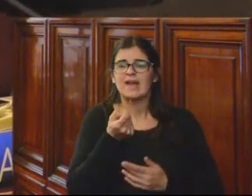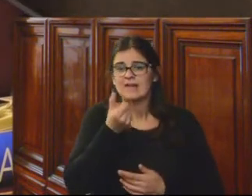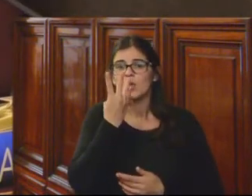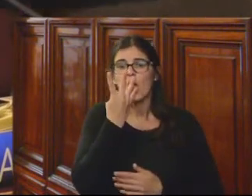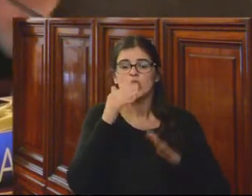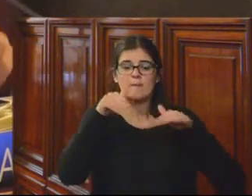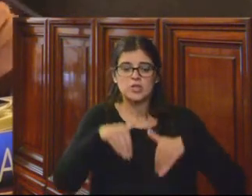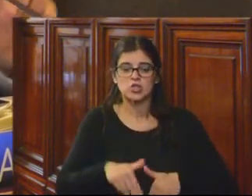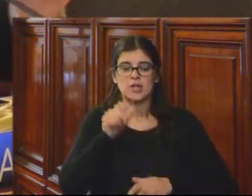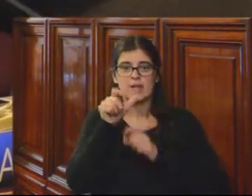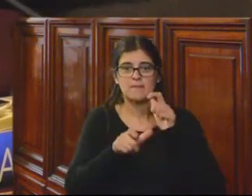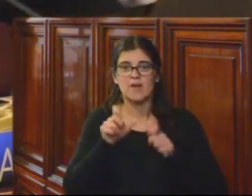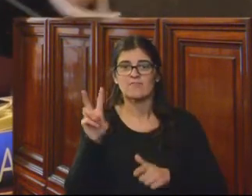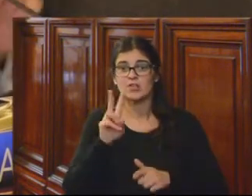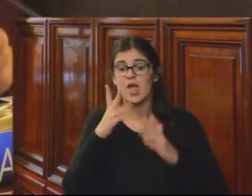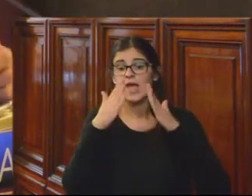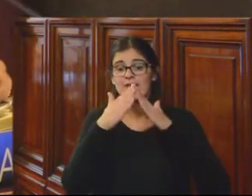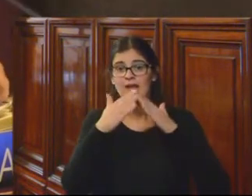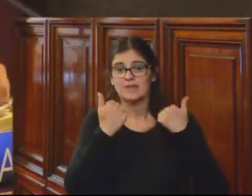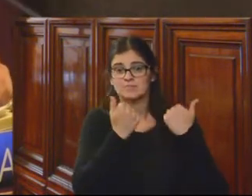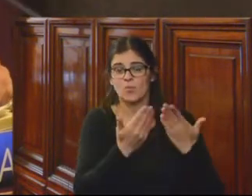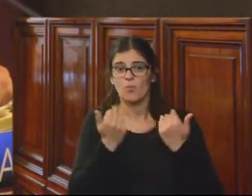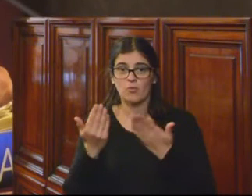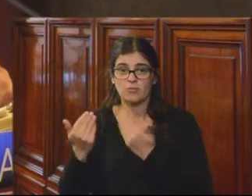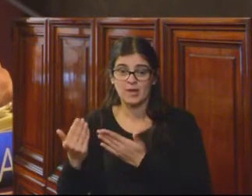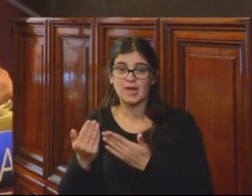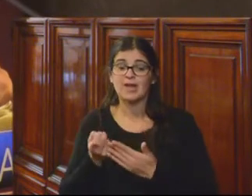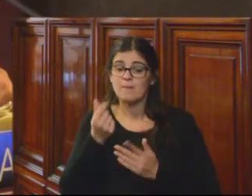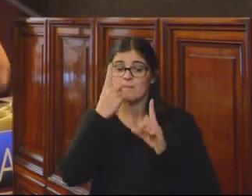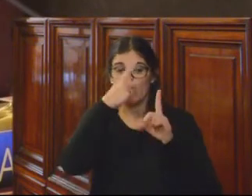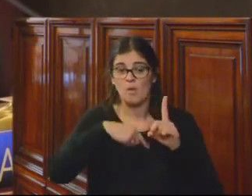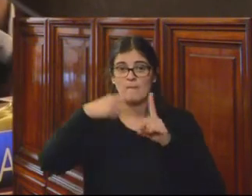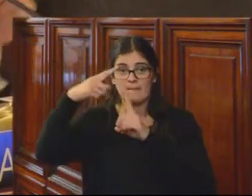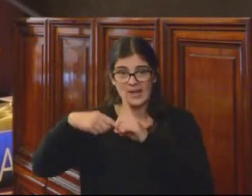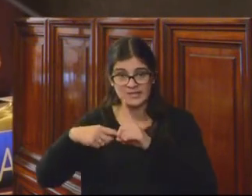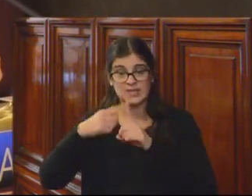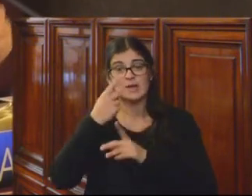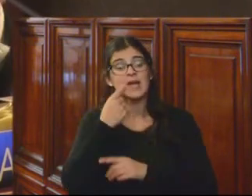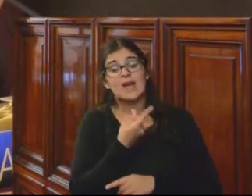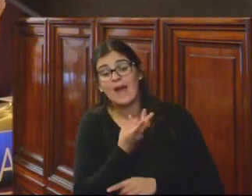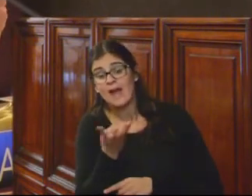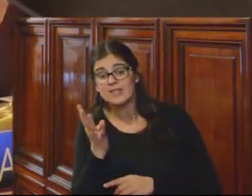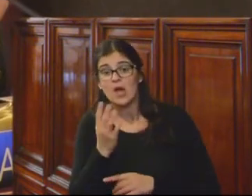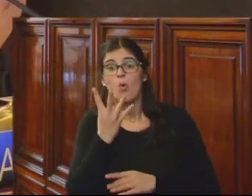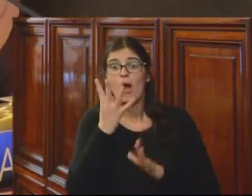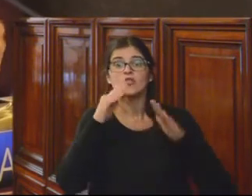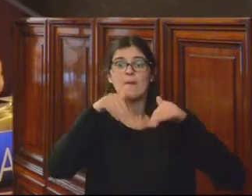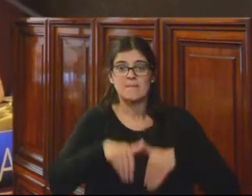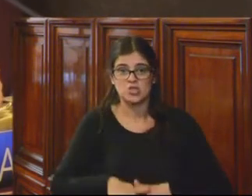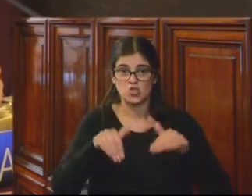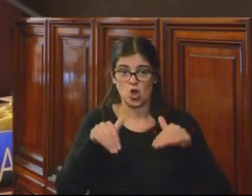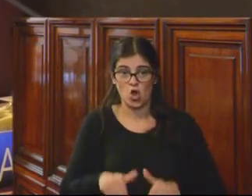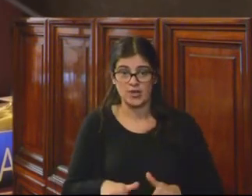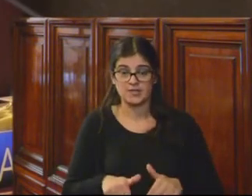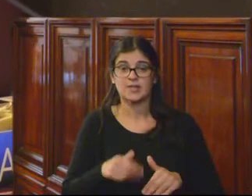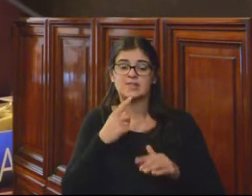millones de venezolanos en su casa todos los meses. Dimensionemos la cantidad, 4 millones